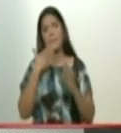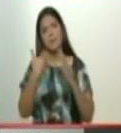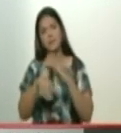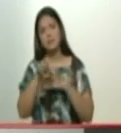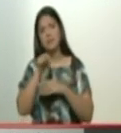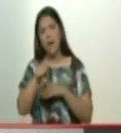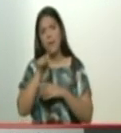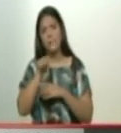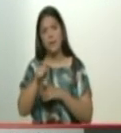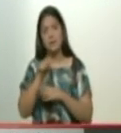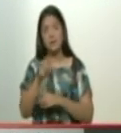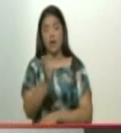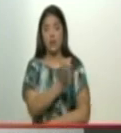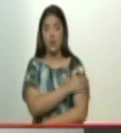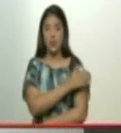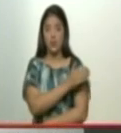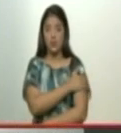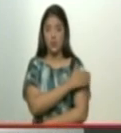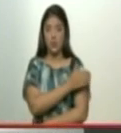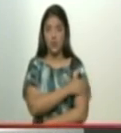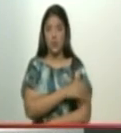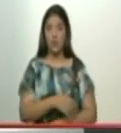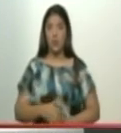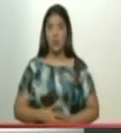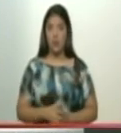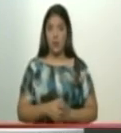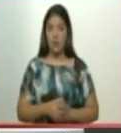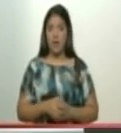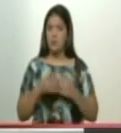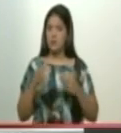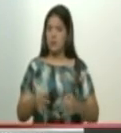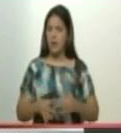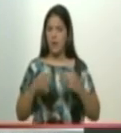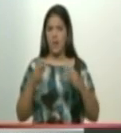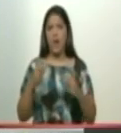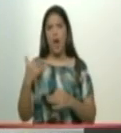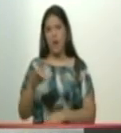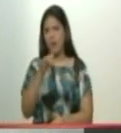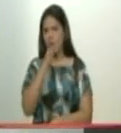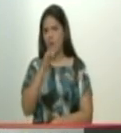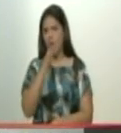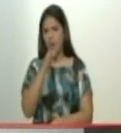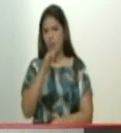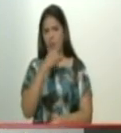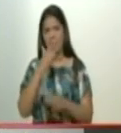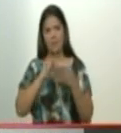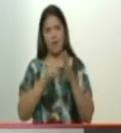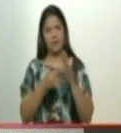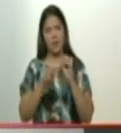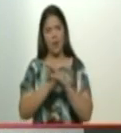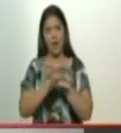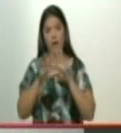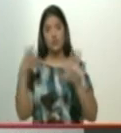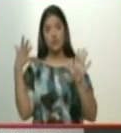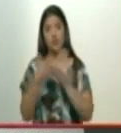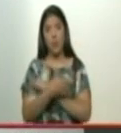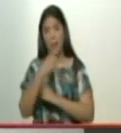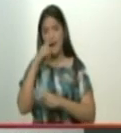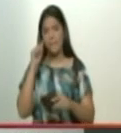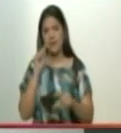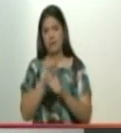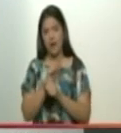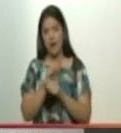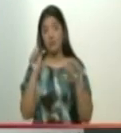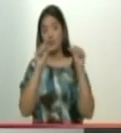mensajes a dirigentes de oposición. Cada vez que hemos tenido información de valor estratégico en cuanto a las amenazas que